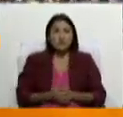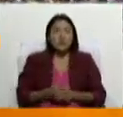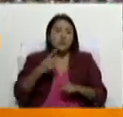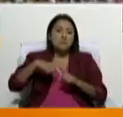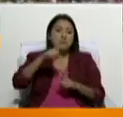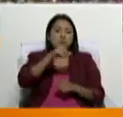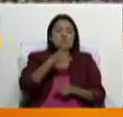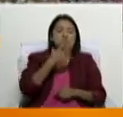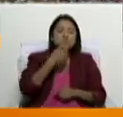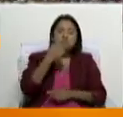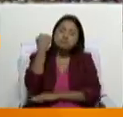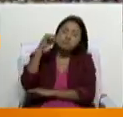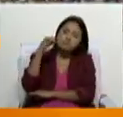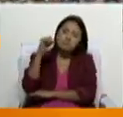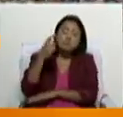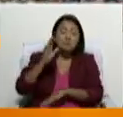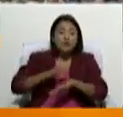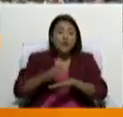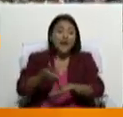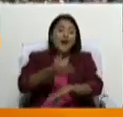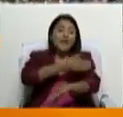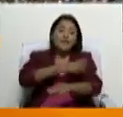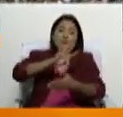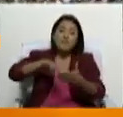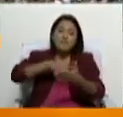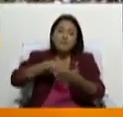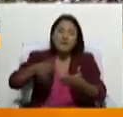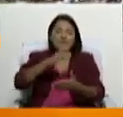sordo porque ya hay un plan preconcebido. Y